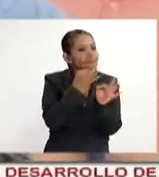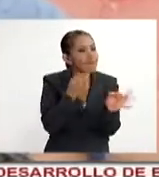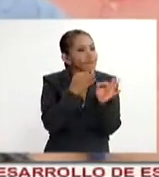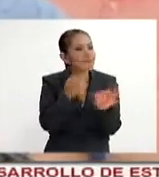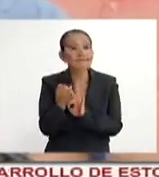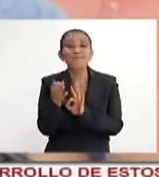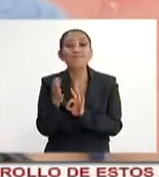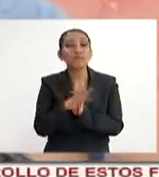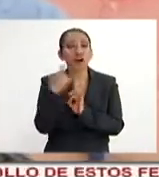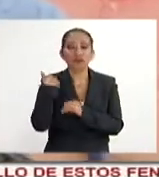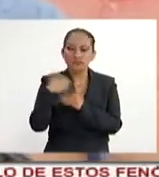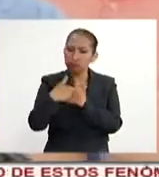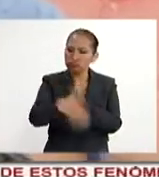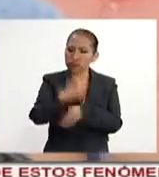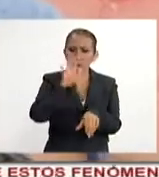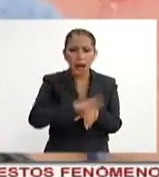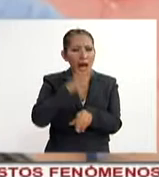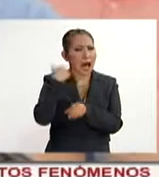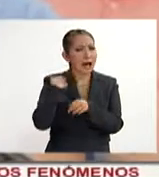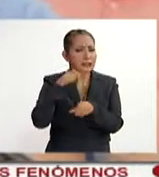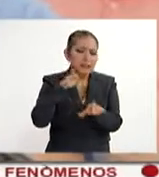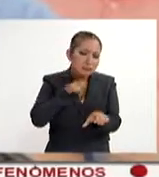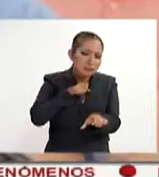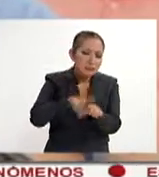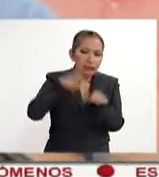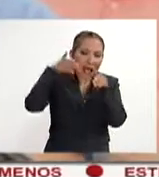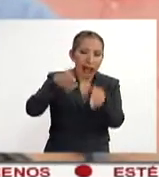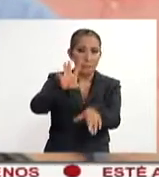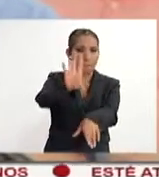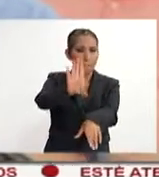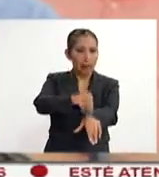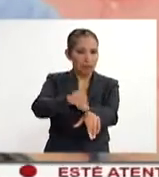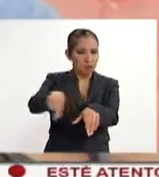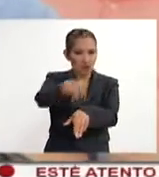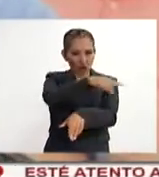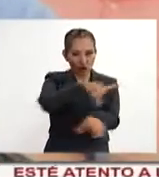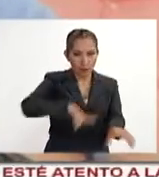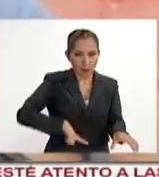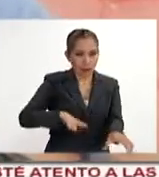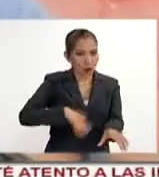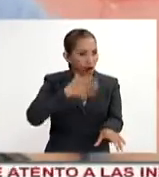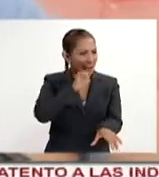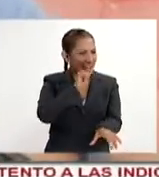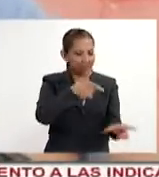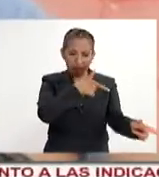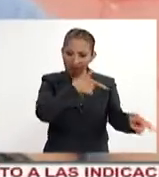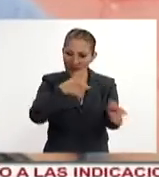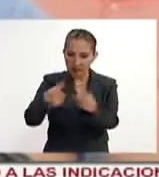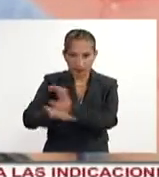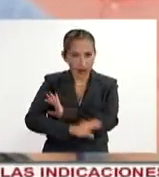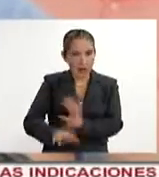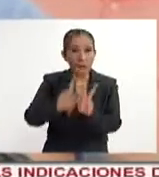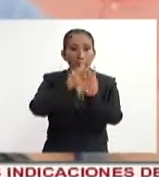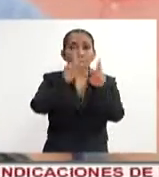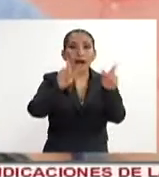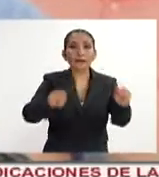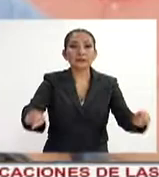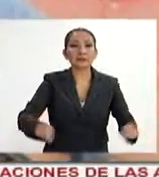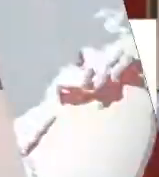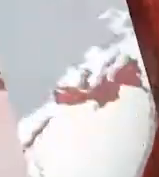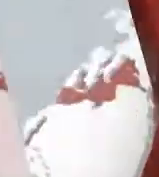propagandístico por vías exclusivamente legales, sin armas y